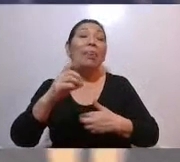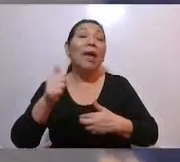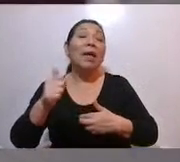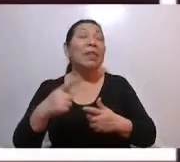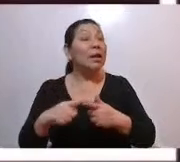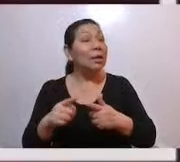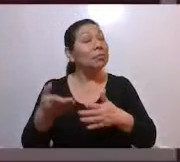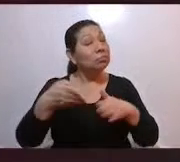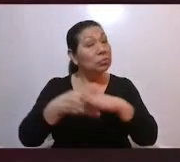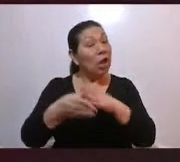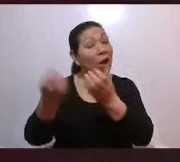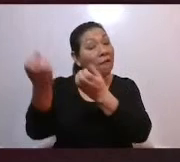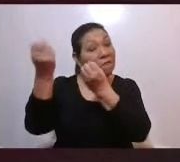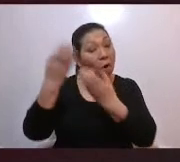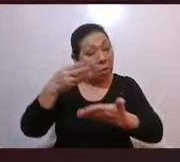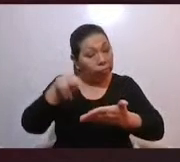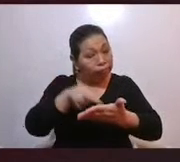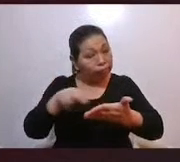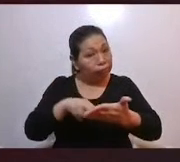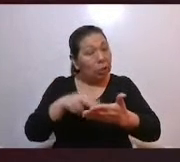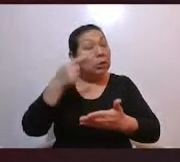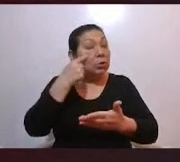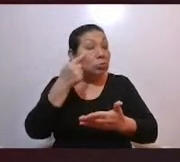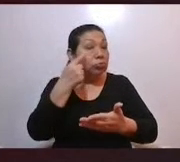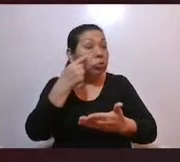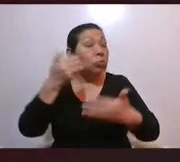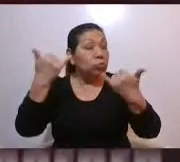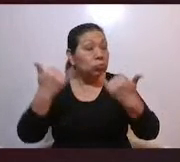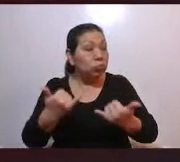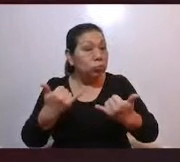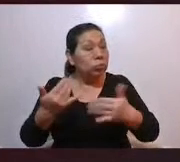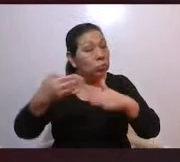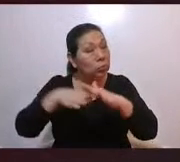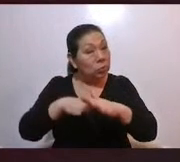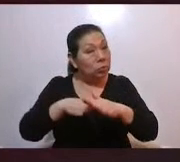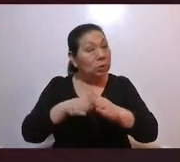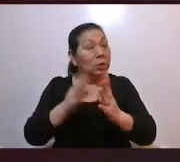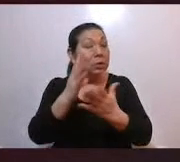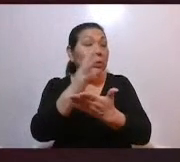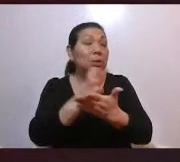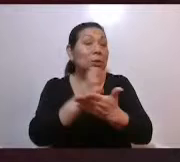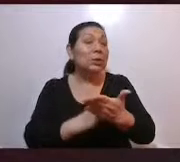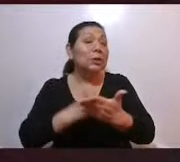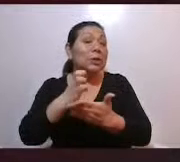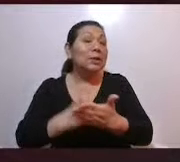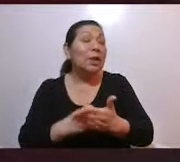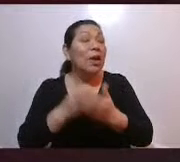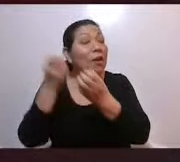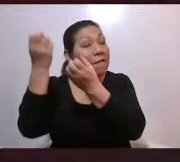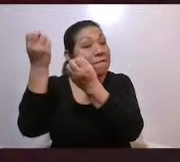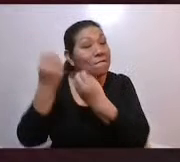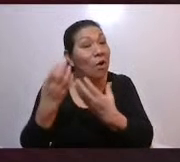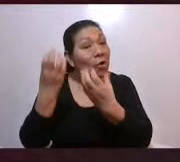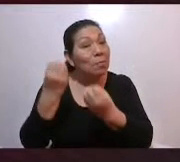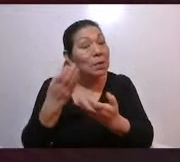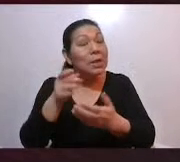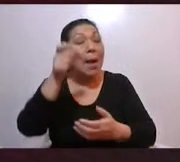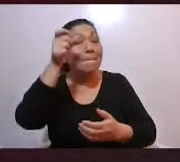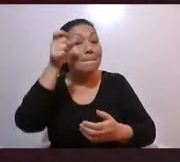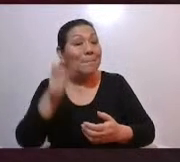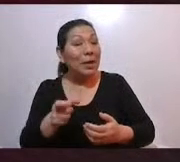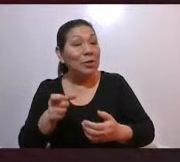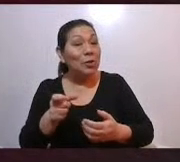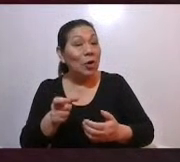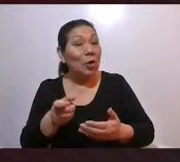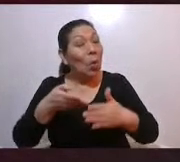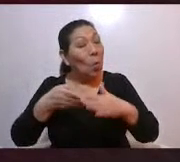de habeas data, que nos garantiza acceder a información pública, conocer, actualizar, incluir y suprimir o rectificar la información referida a